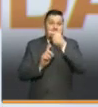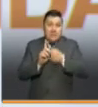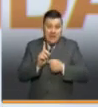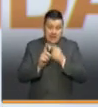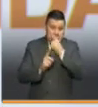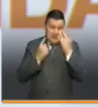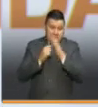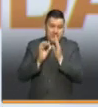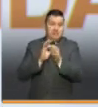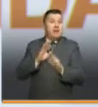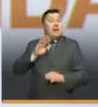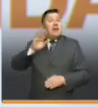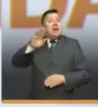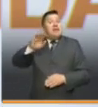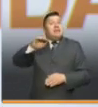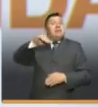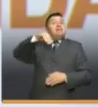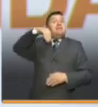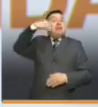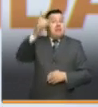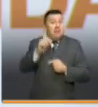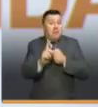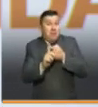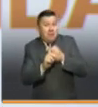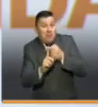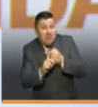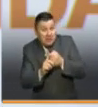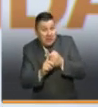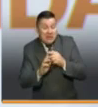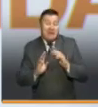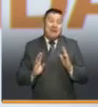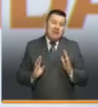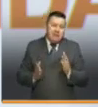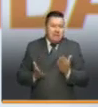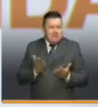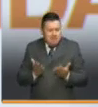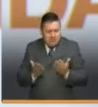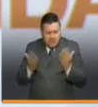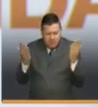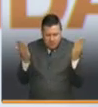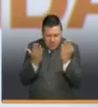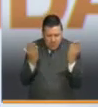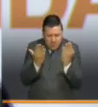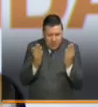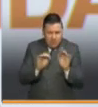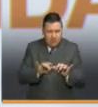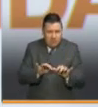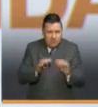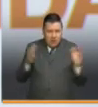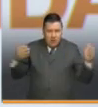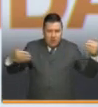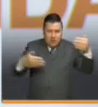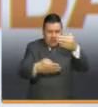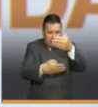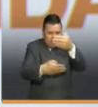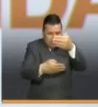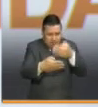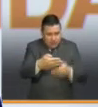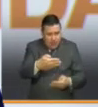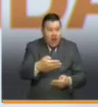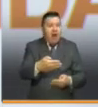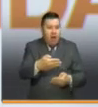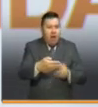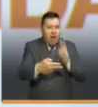después lo positivo y como lo mencionaban los colegas es que ya tenemos esta plataforma este sistema a través del cual